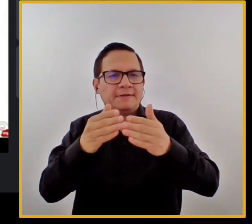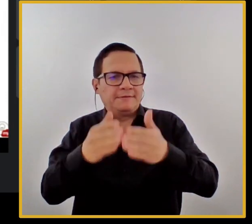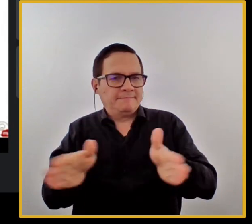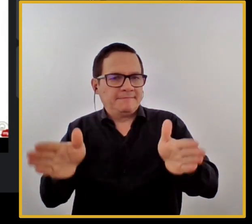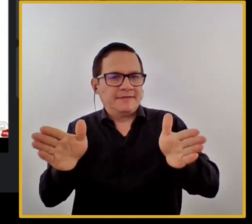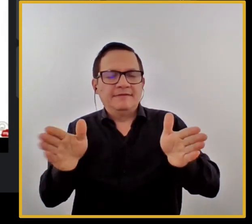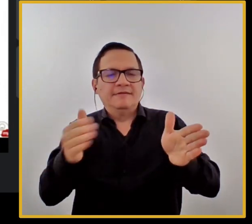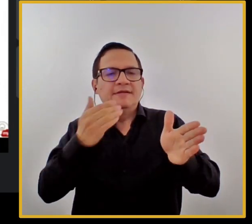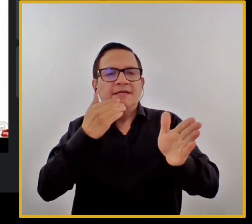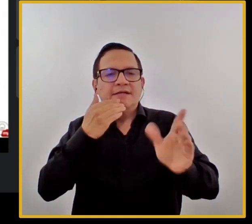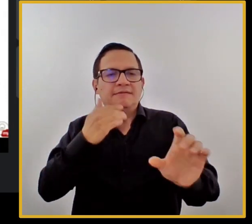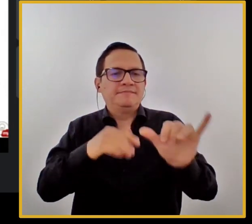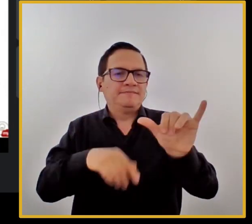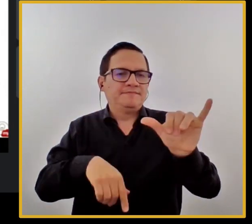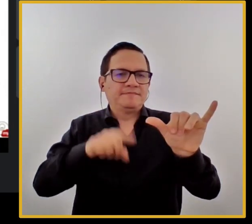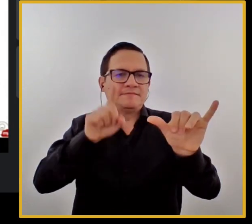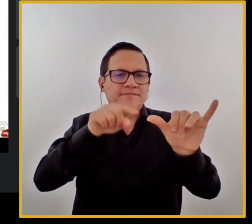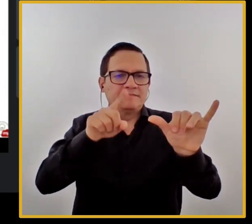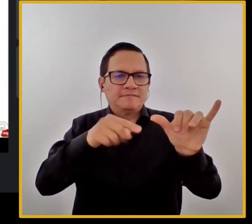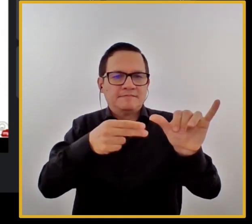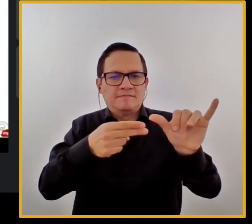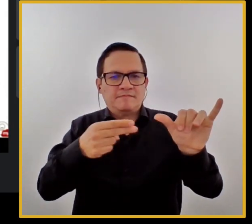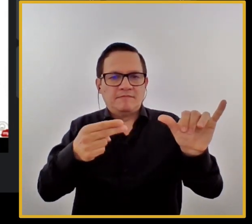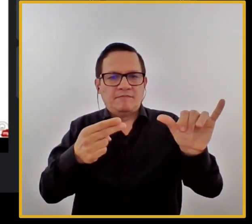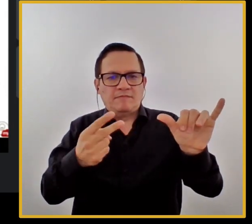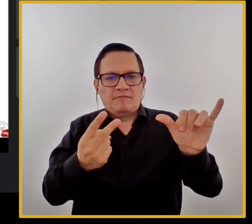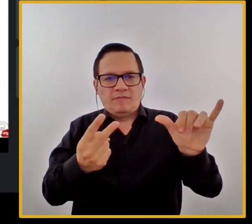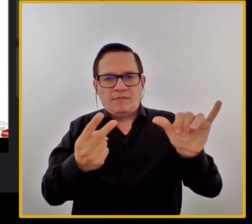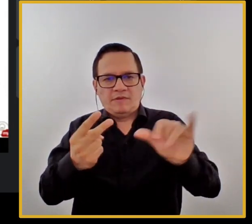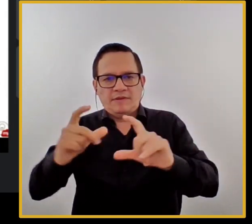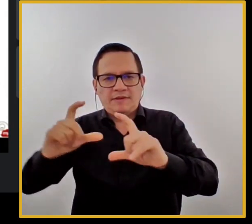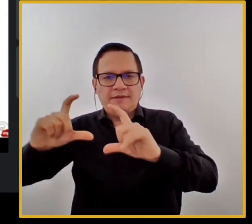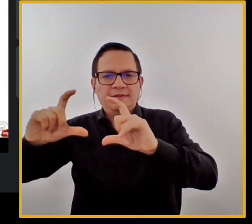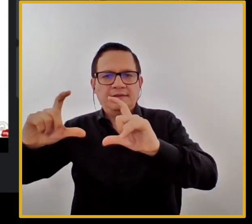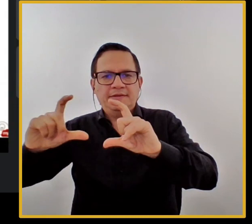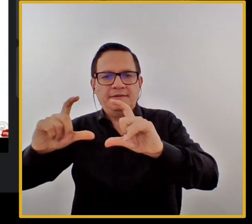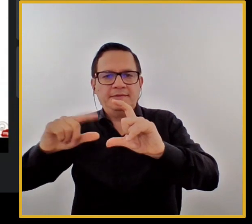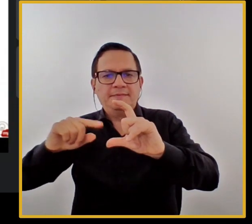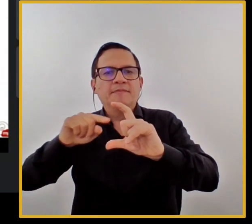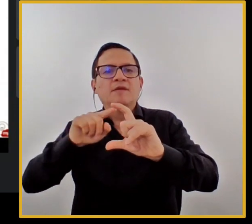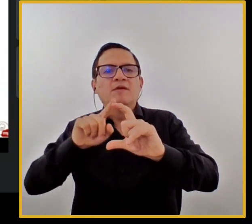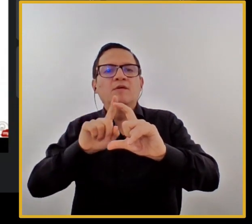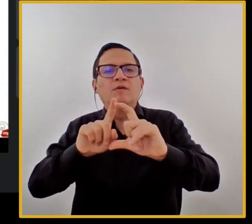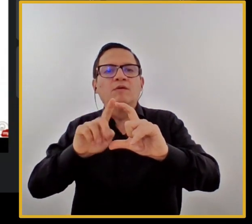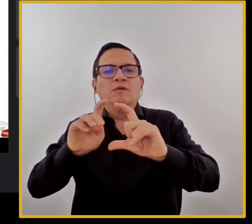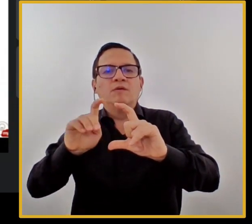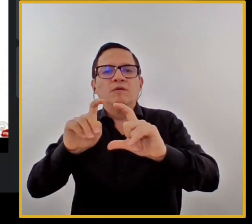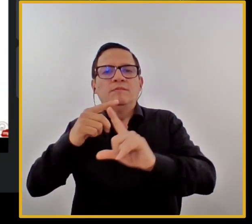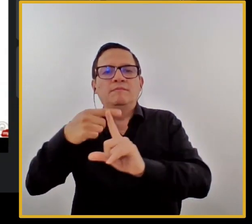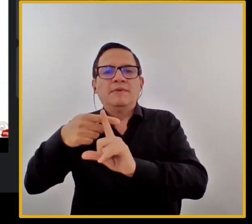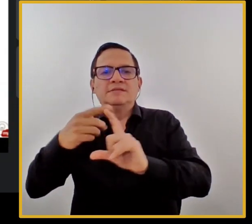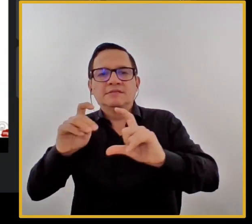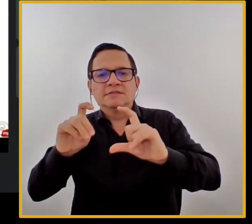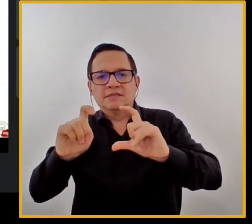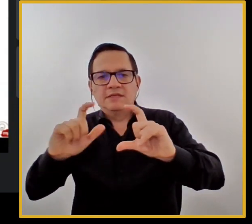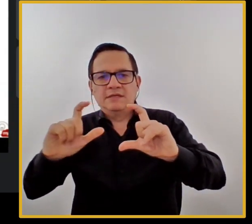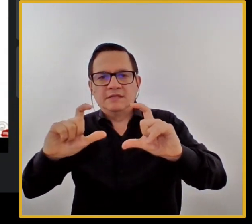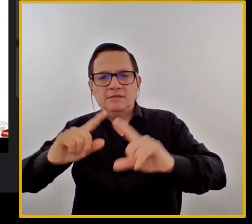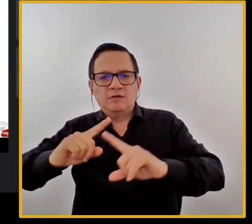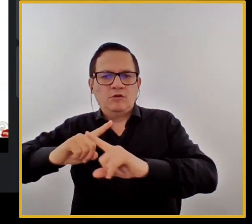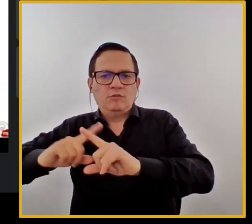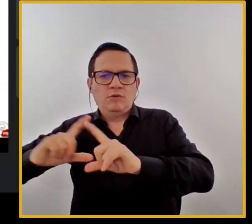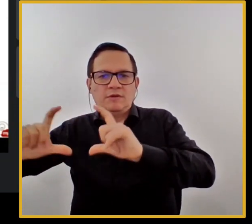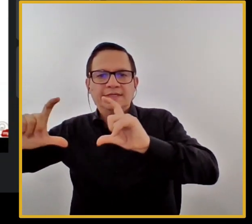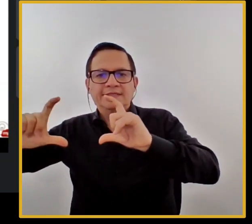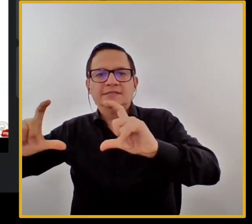ejemplo, b' igual a 2 por 1 más x por 1 más